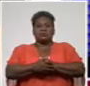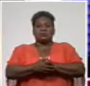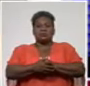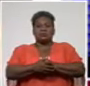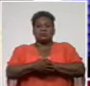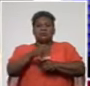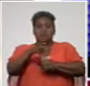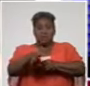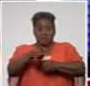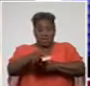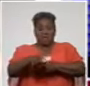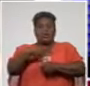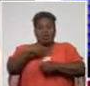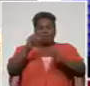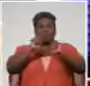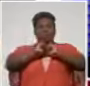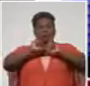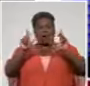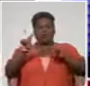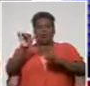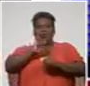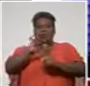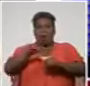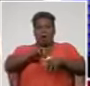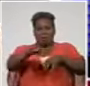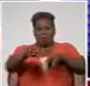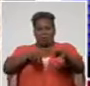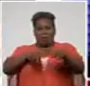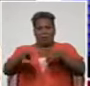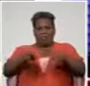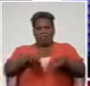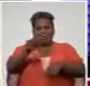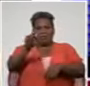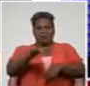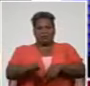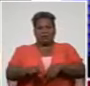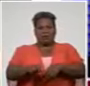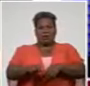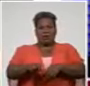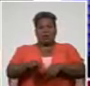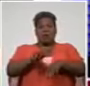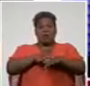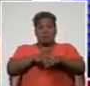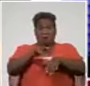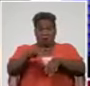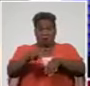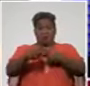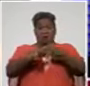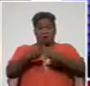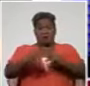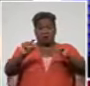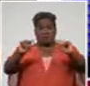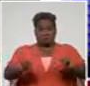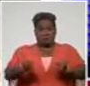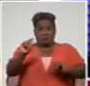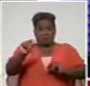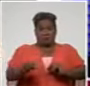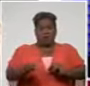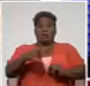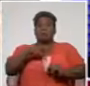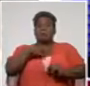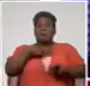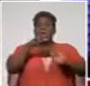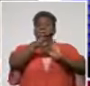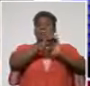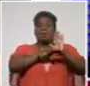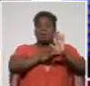eso tiene un impacto en la movilidad de las personas y hace que circulen menos personas. Ahí hay medidas punitivas, hay